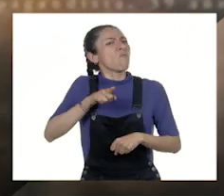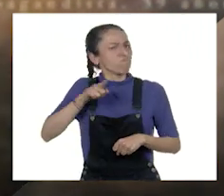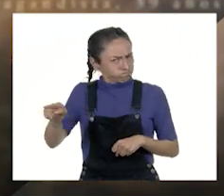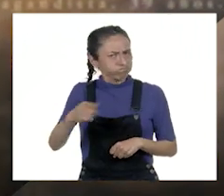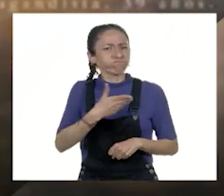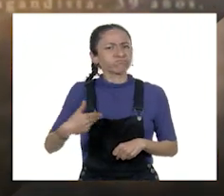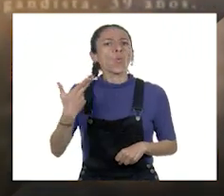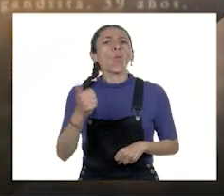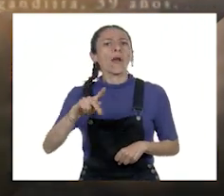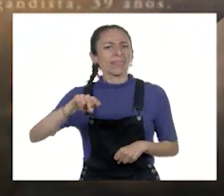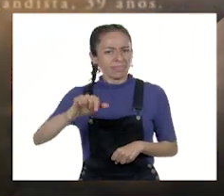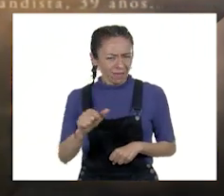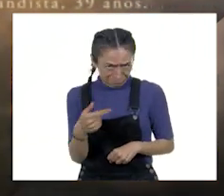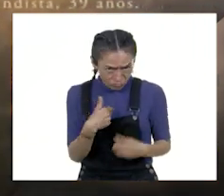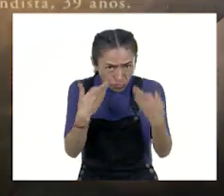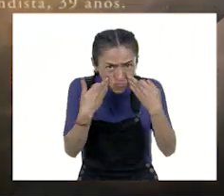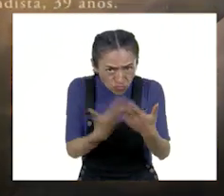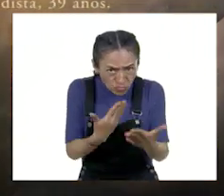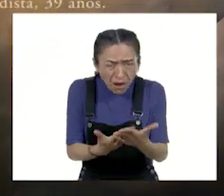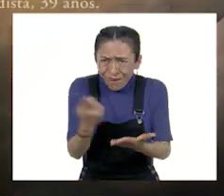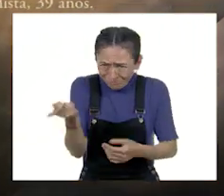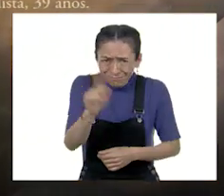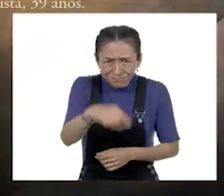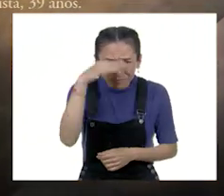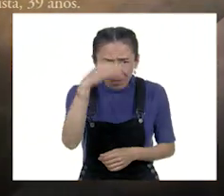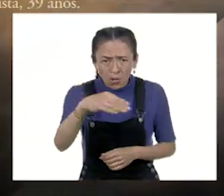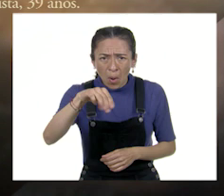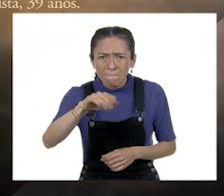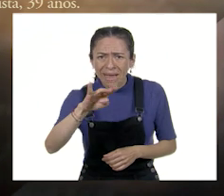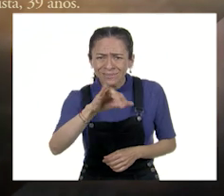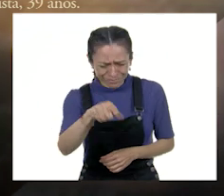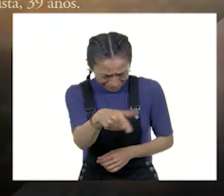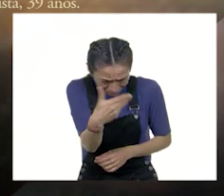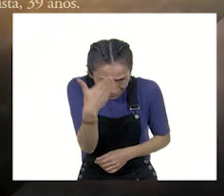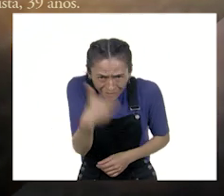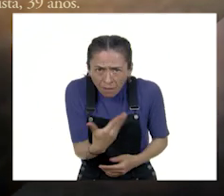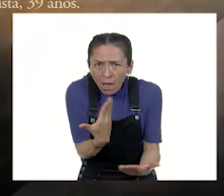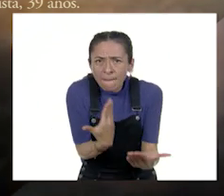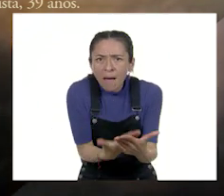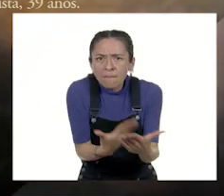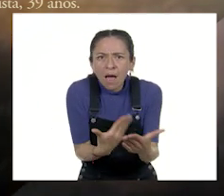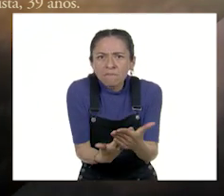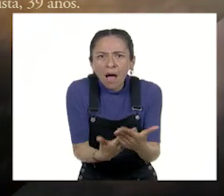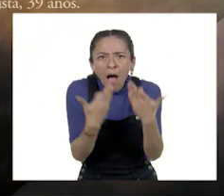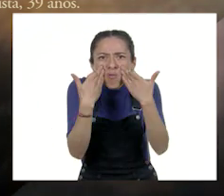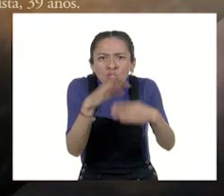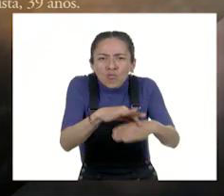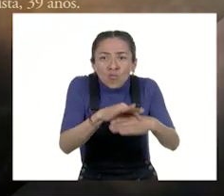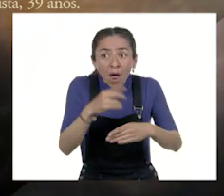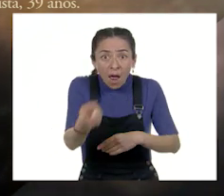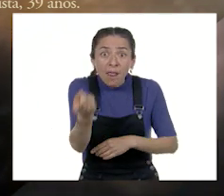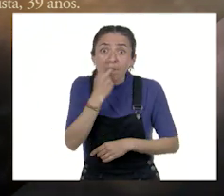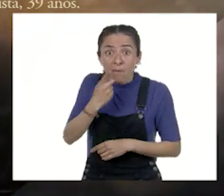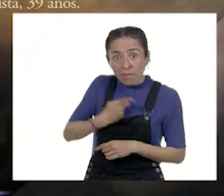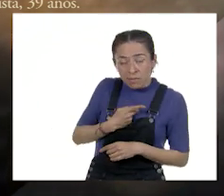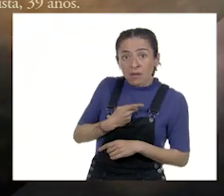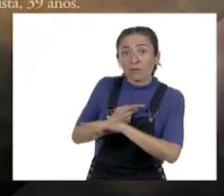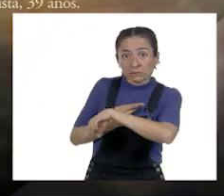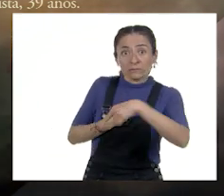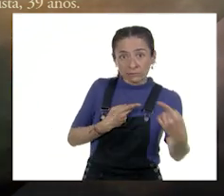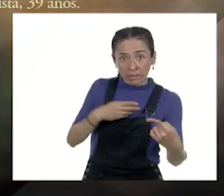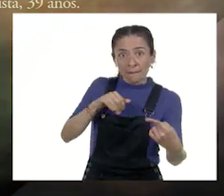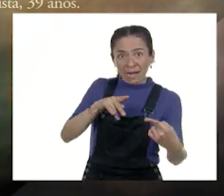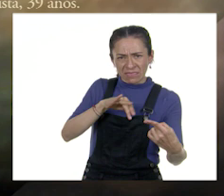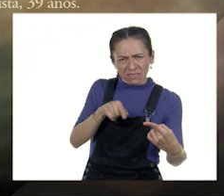El señor Natividad Macías lo sabe, tiene las pruebas. Este caballero Me ha dicho que el señor Martínez de Escobar, trabajando